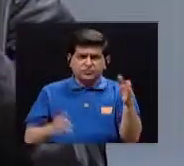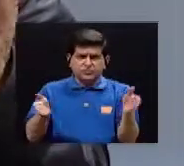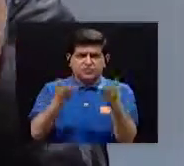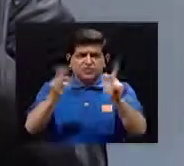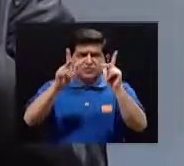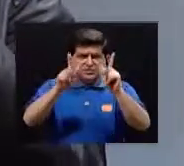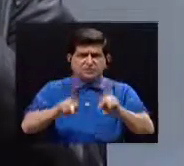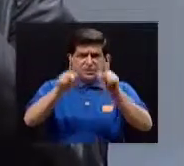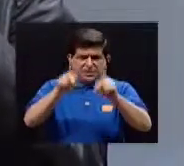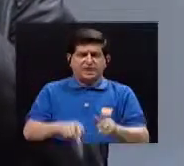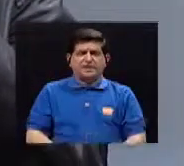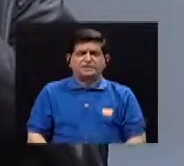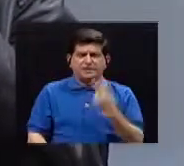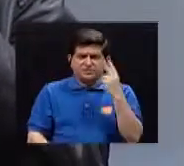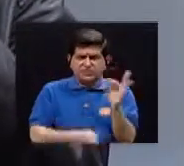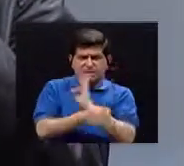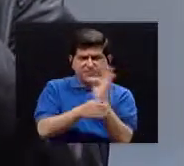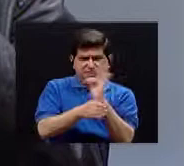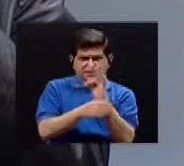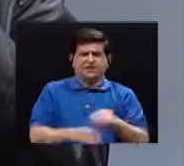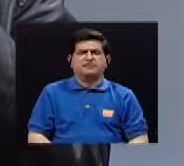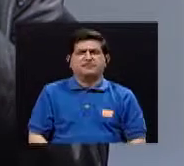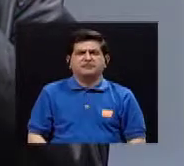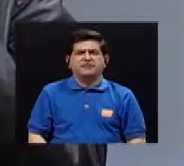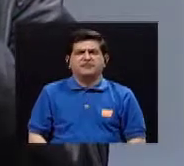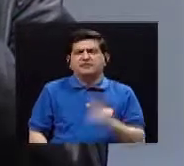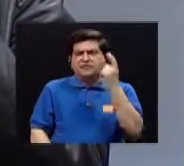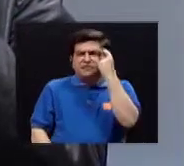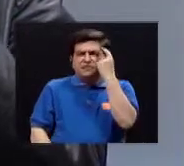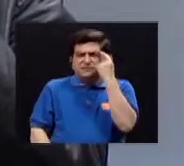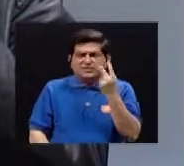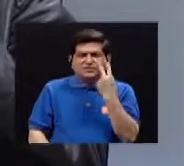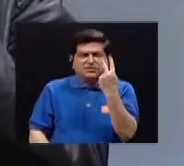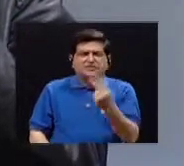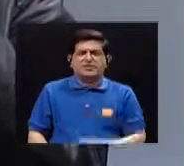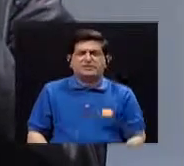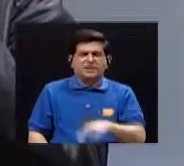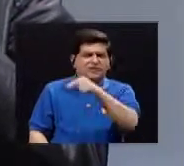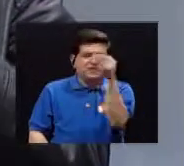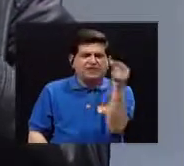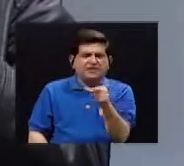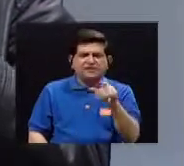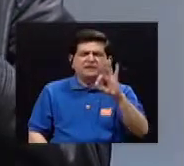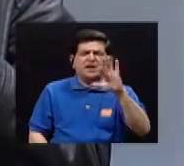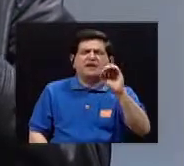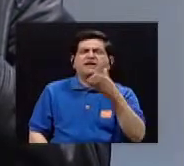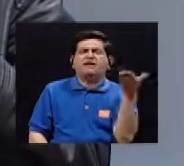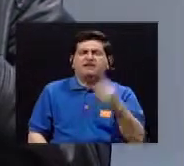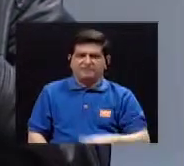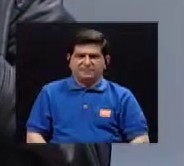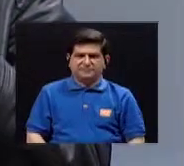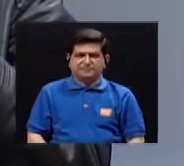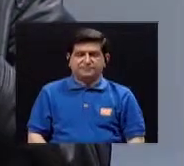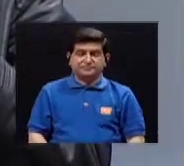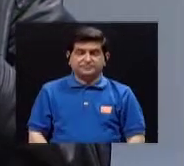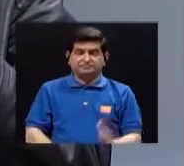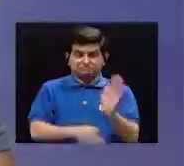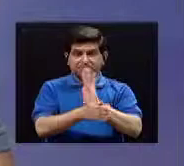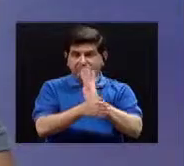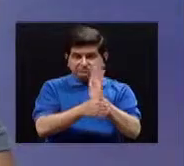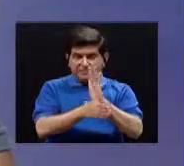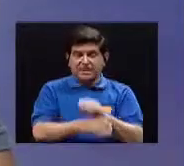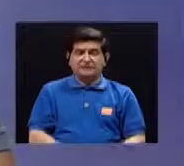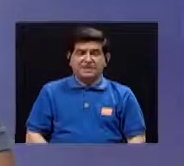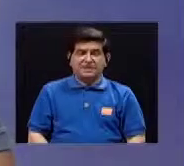motivando a los televidentes sobre qué van a ver en italia 90 y la